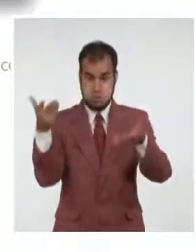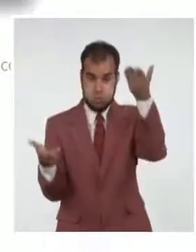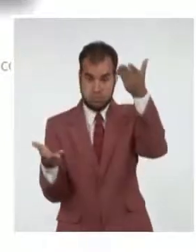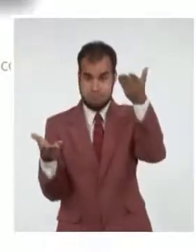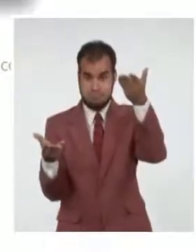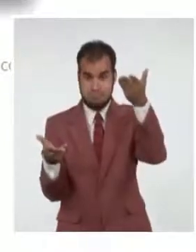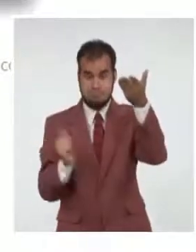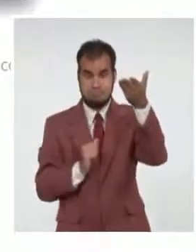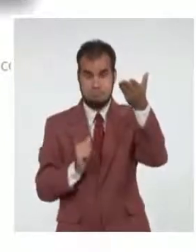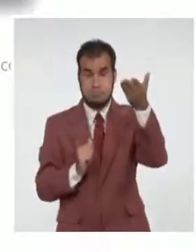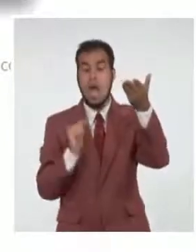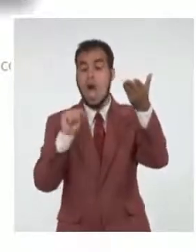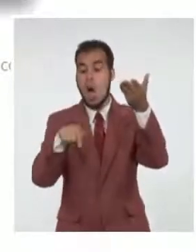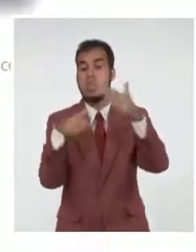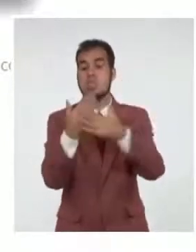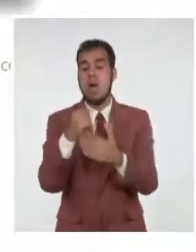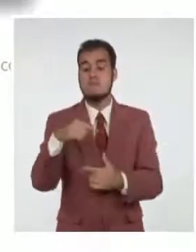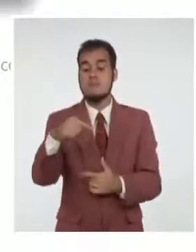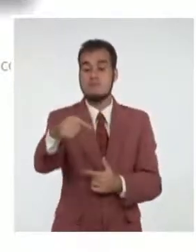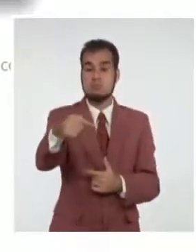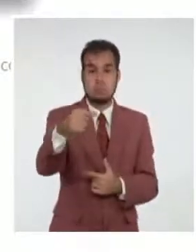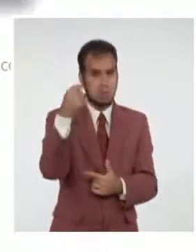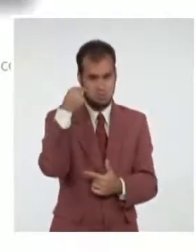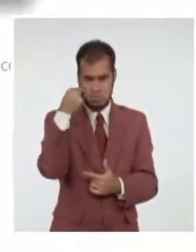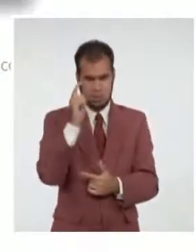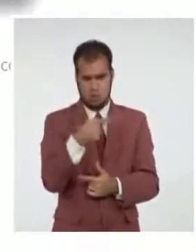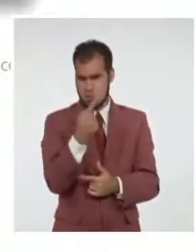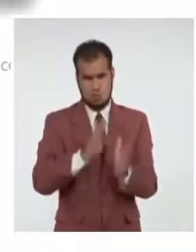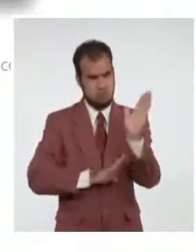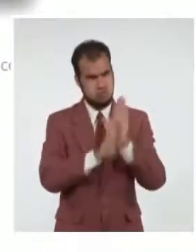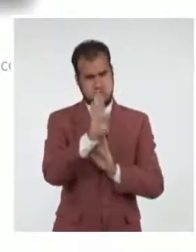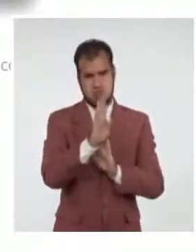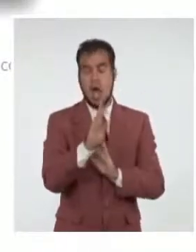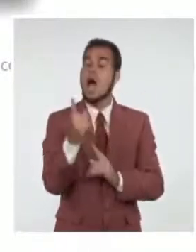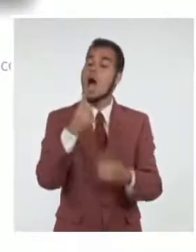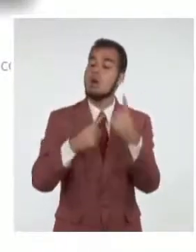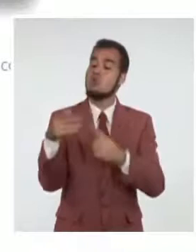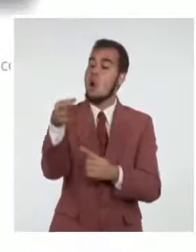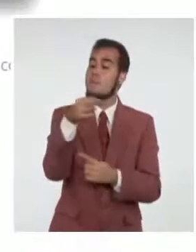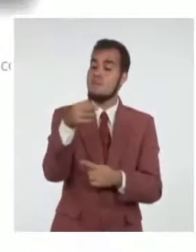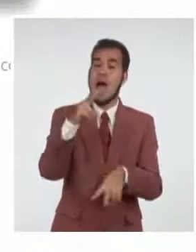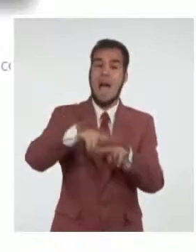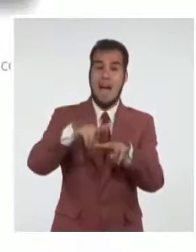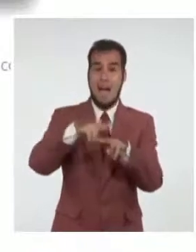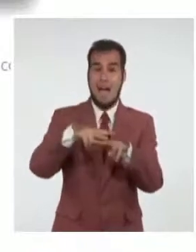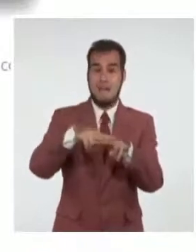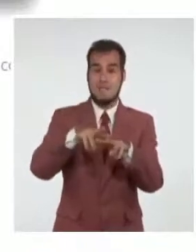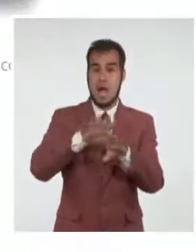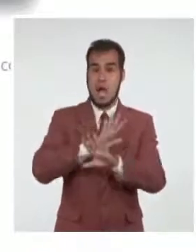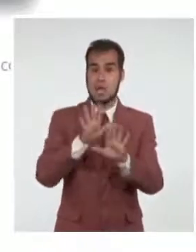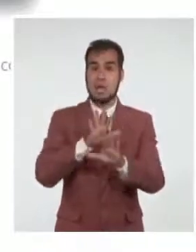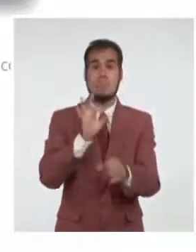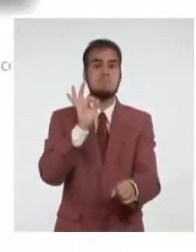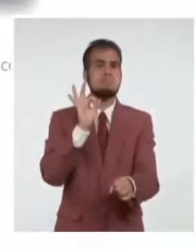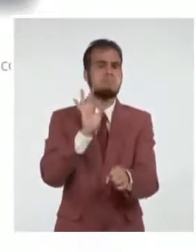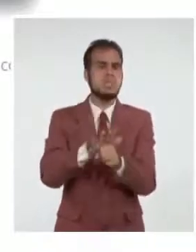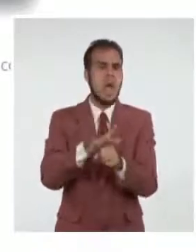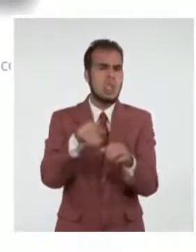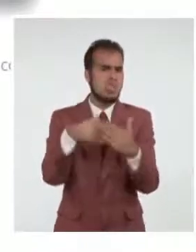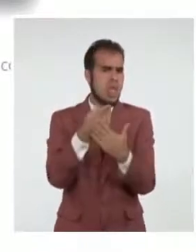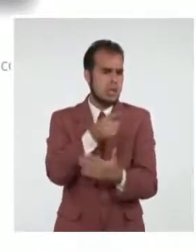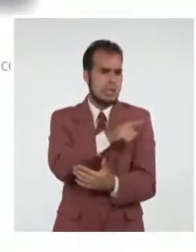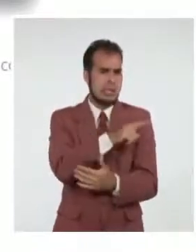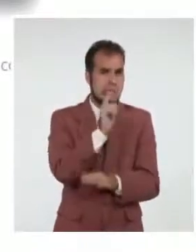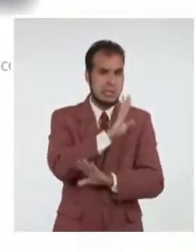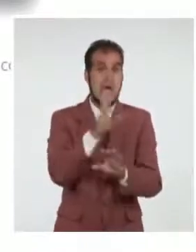avanzaremos porque tenemos varios municipios de La Habana, por ejemplo, que son grandes, que empezaron hace 2 o 3 días la tercera